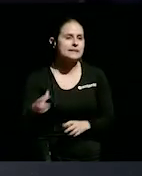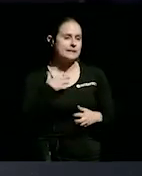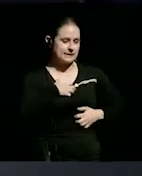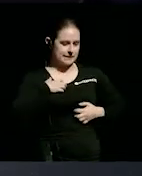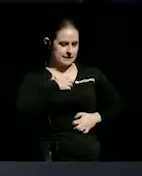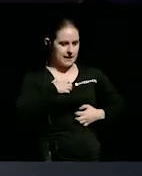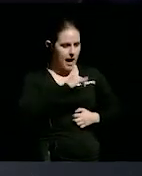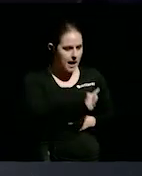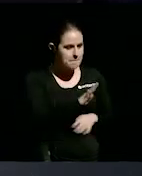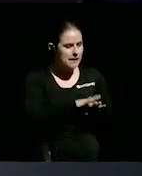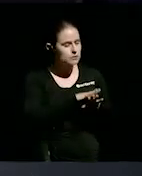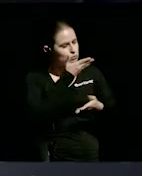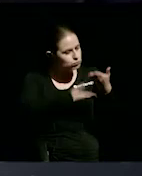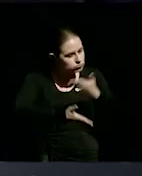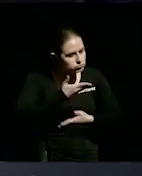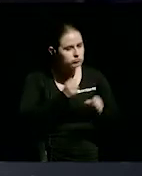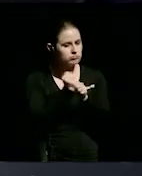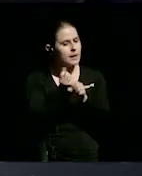la compañía de Jamie